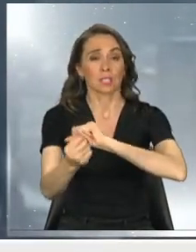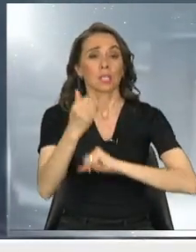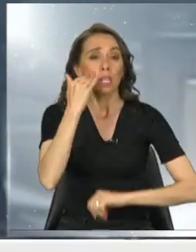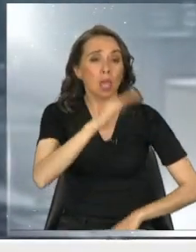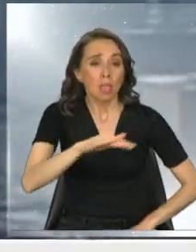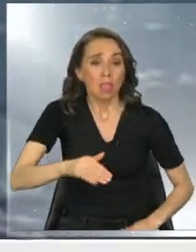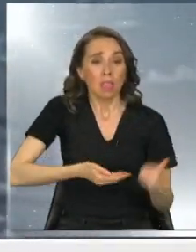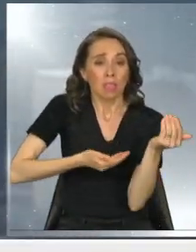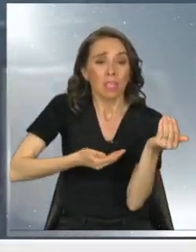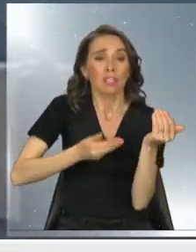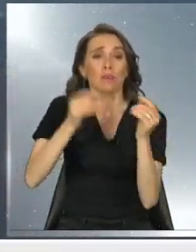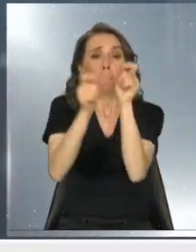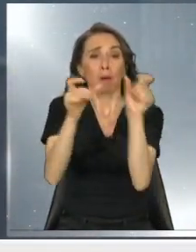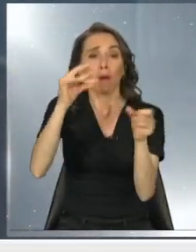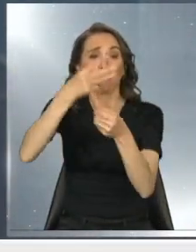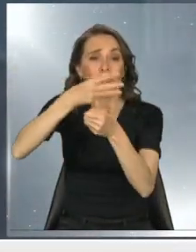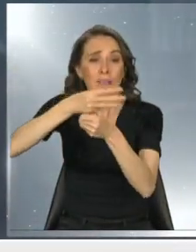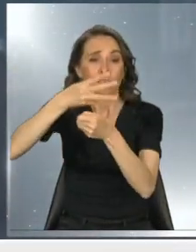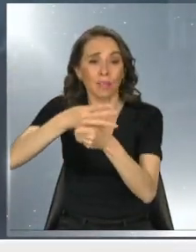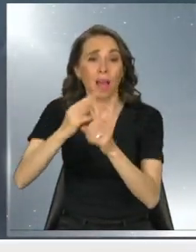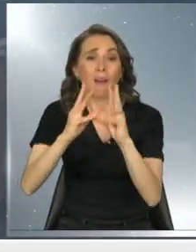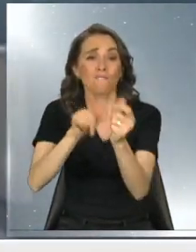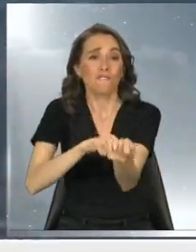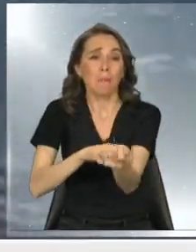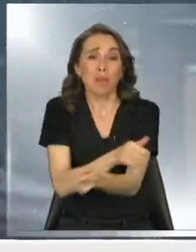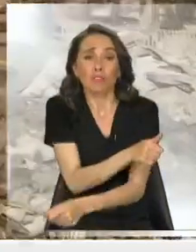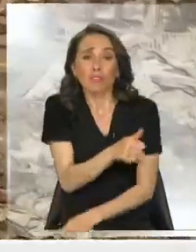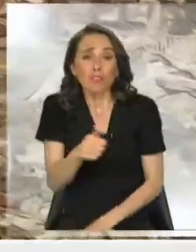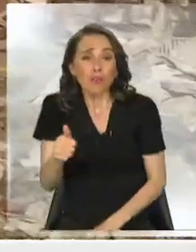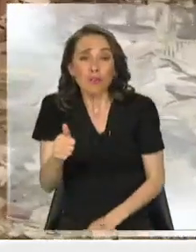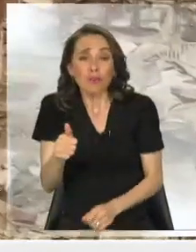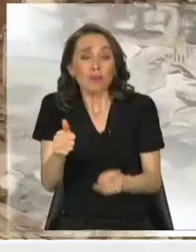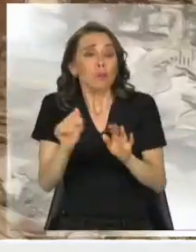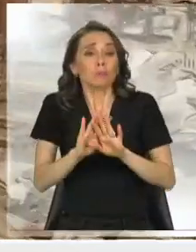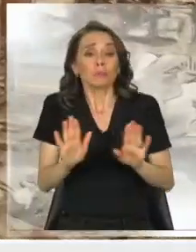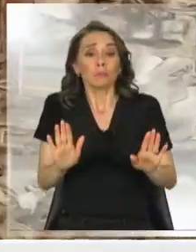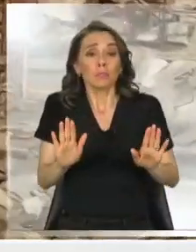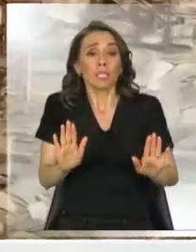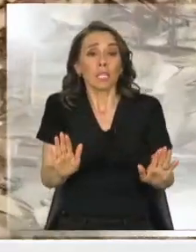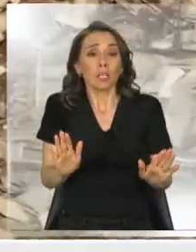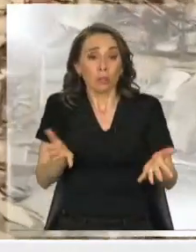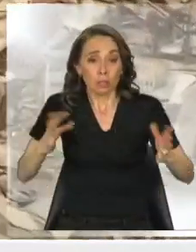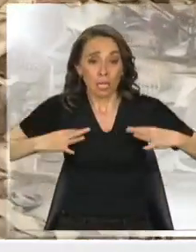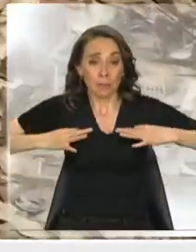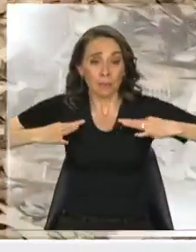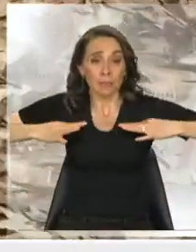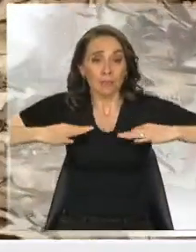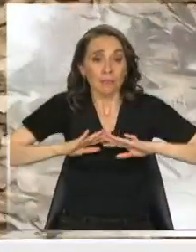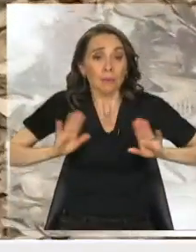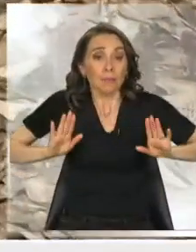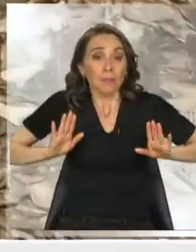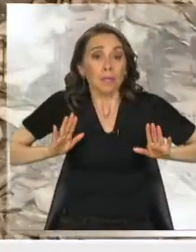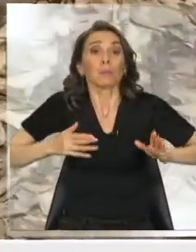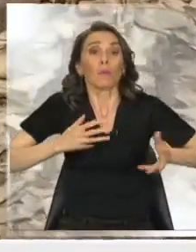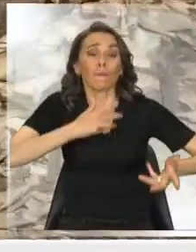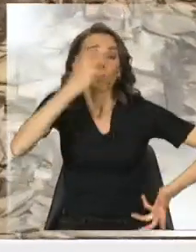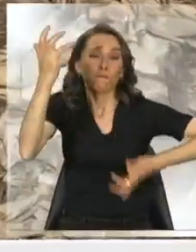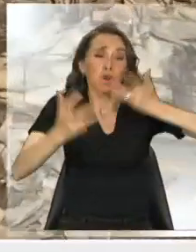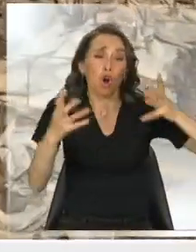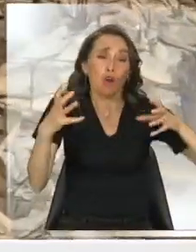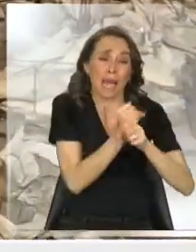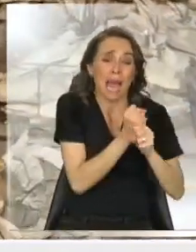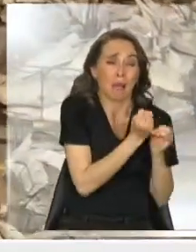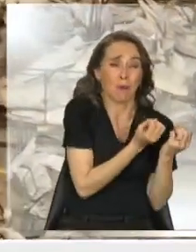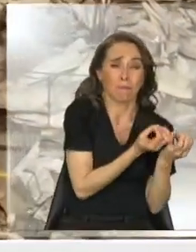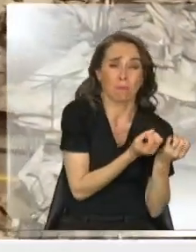Niños, adultos mayores y familias completas se quedaron prácticamente con lo puesto tras el voraz incendio.